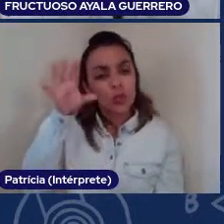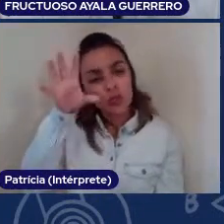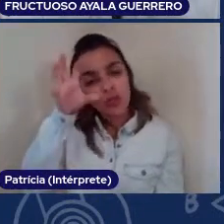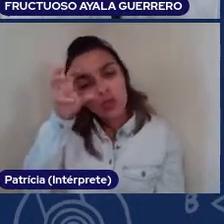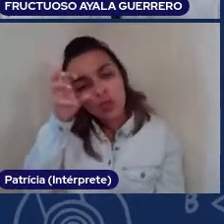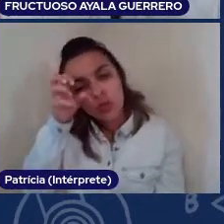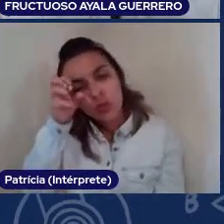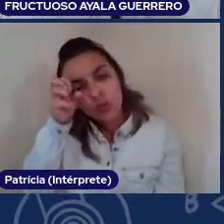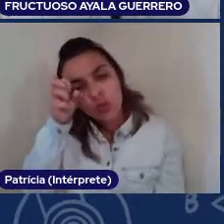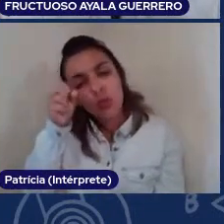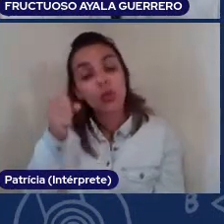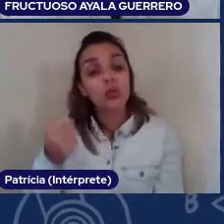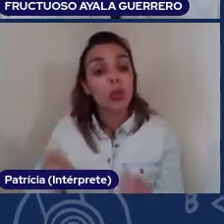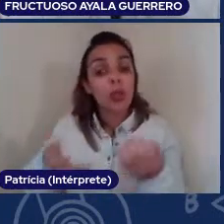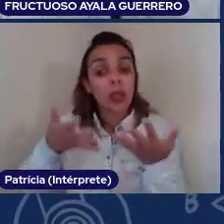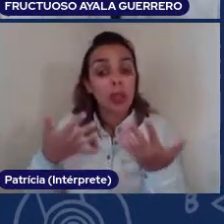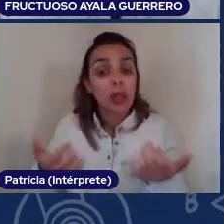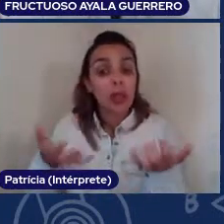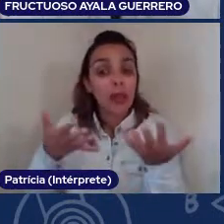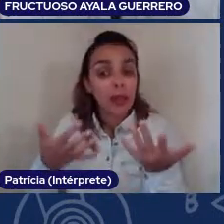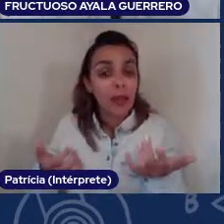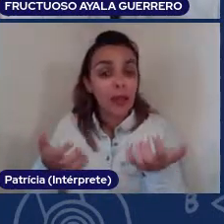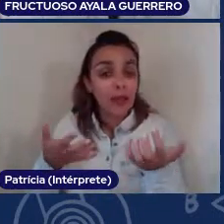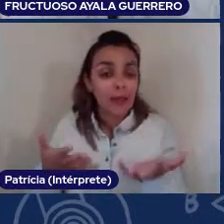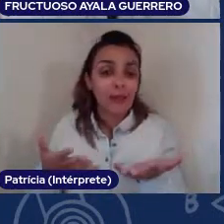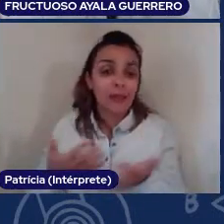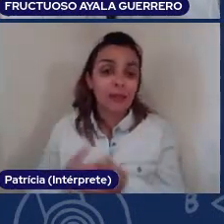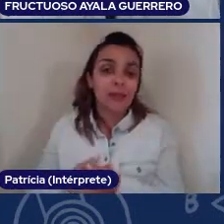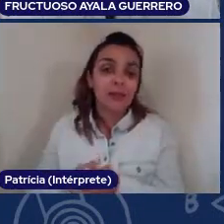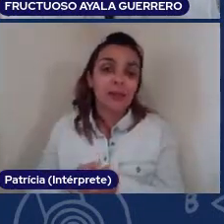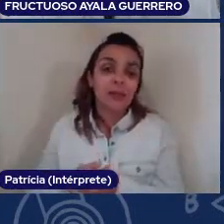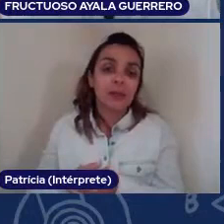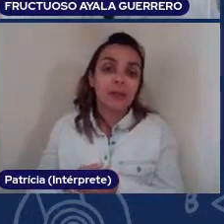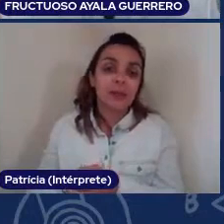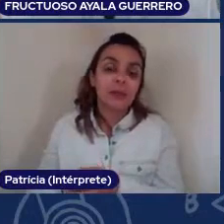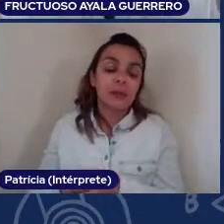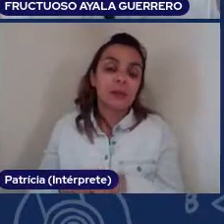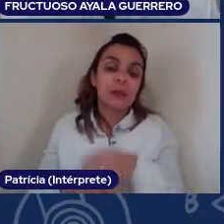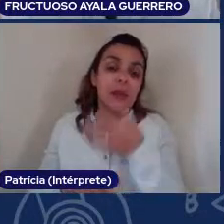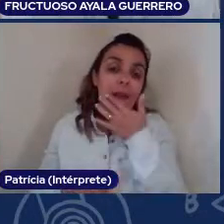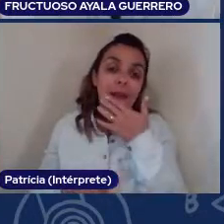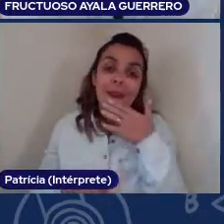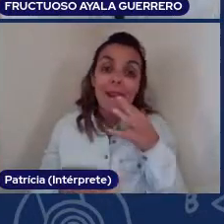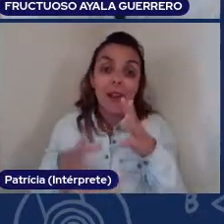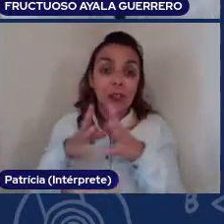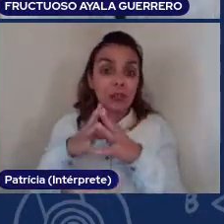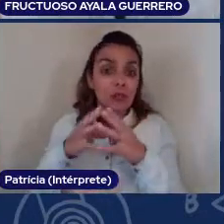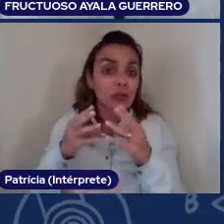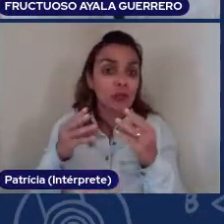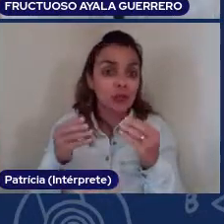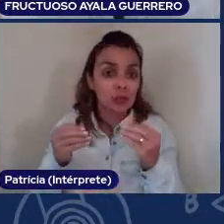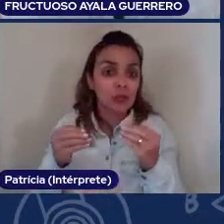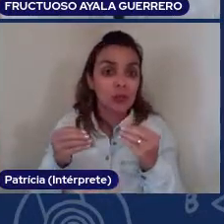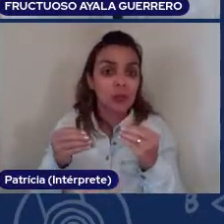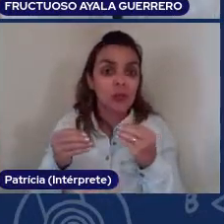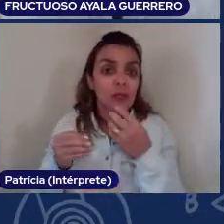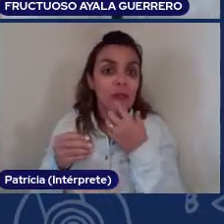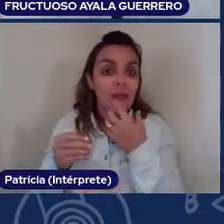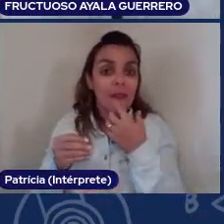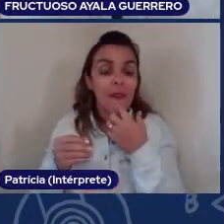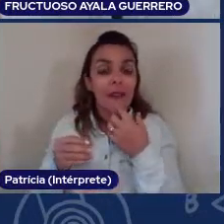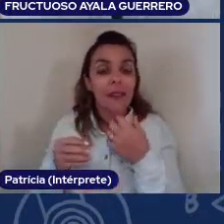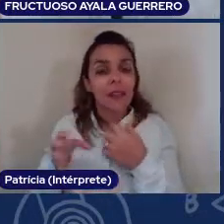delta abunda más en la primera mitad de la noche. En la segunda mitad tiende a desaparecer, mientras que el sueño MOR